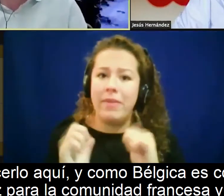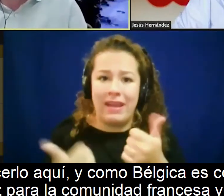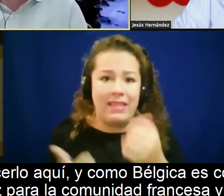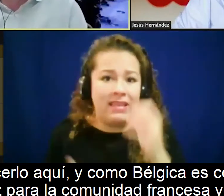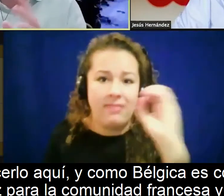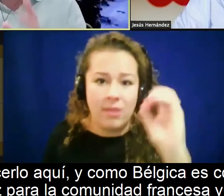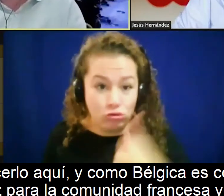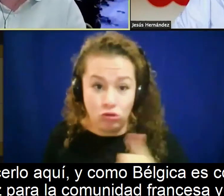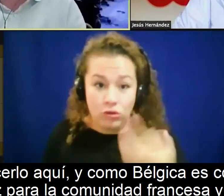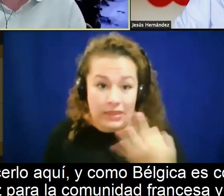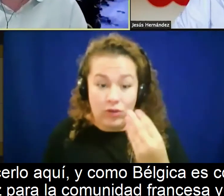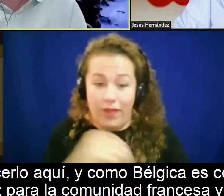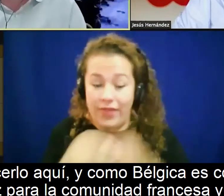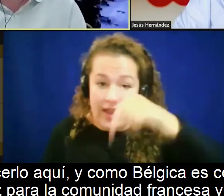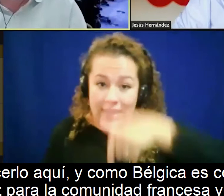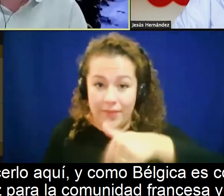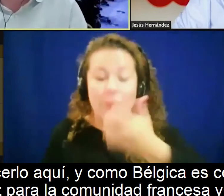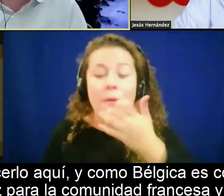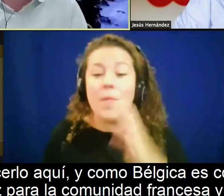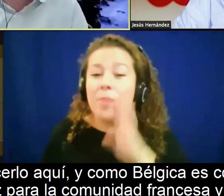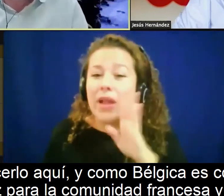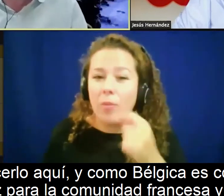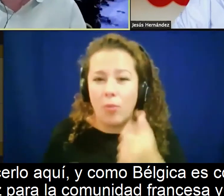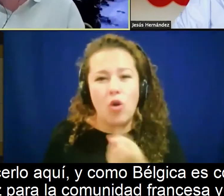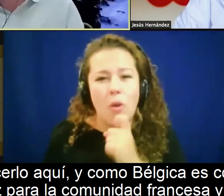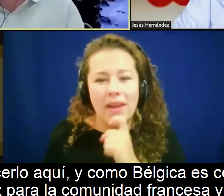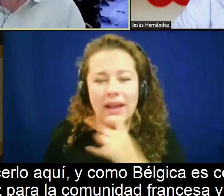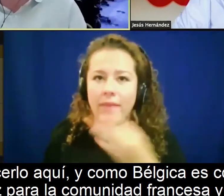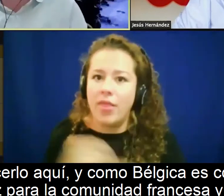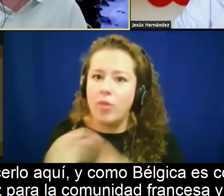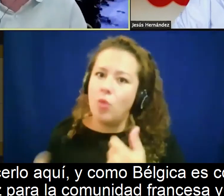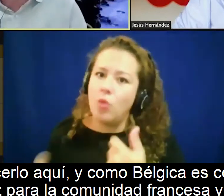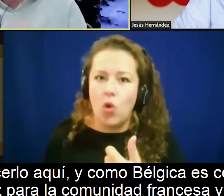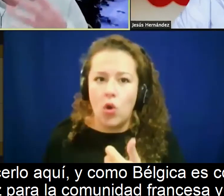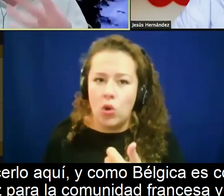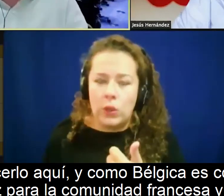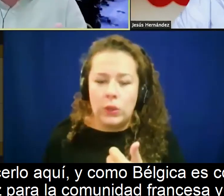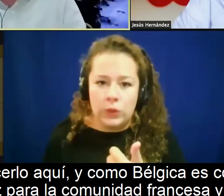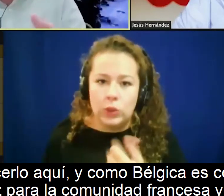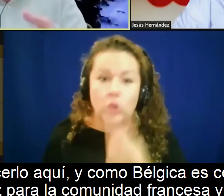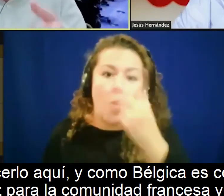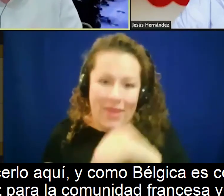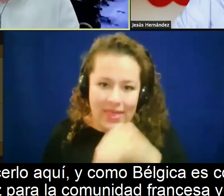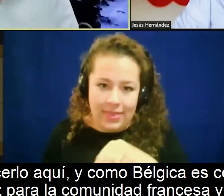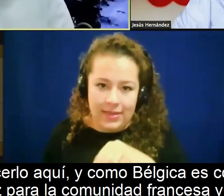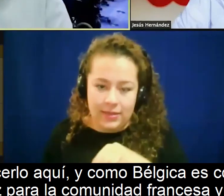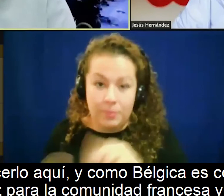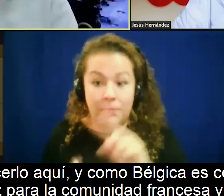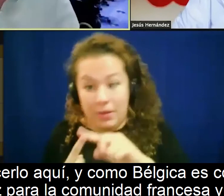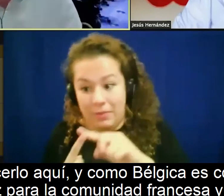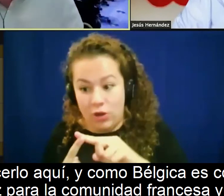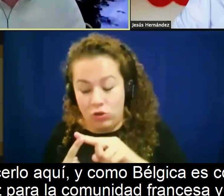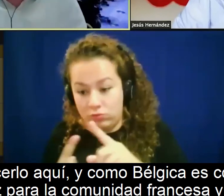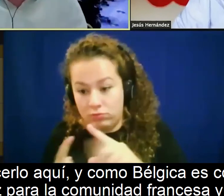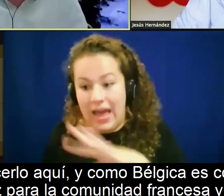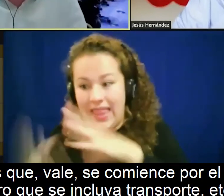y, de hecho, como Bélgica es un poco complicada, tuve que hacerlo 2 veces, una para la Comunidad Francesa y otra para el Estado, para reconocer tu